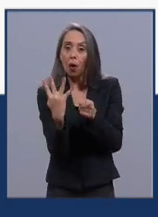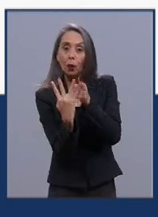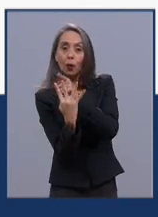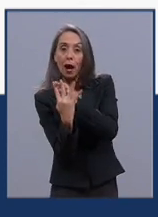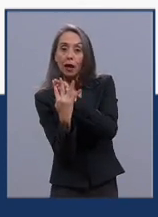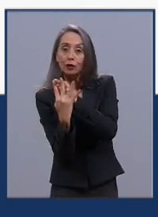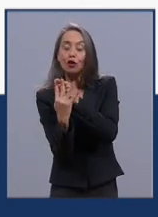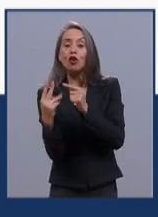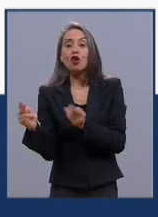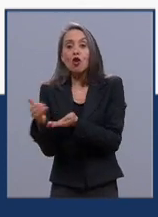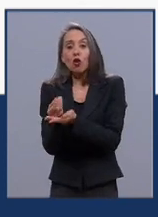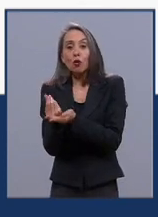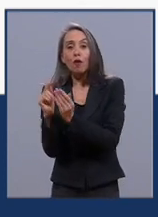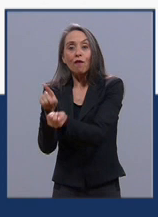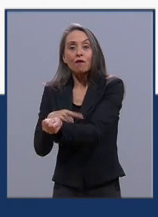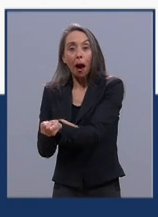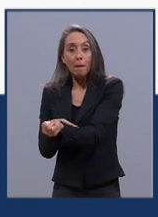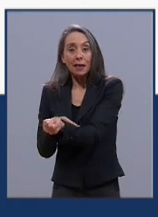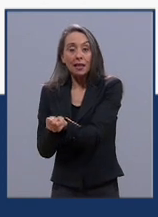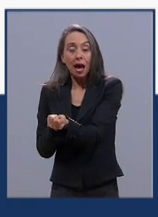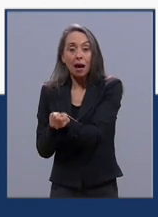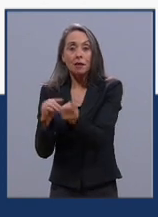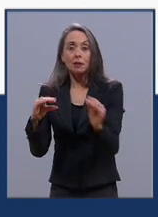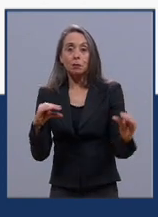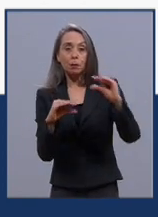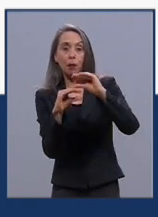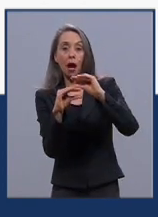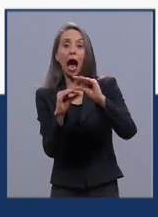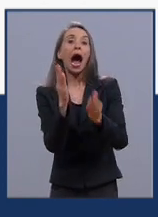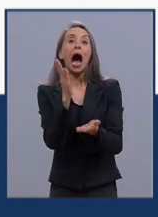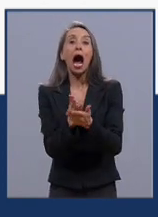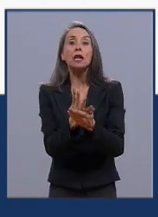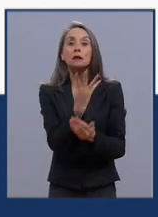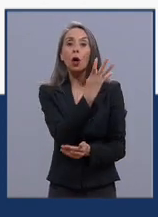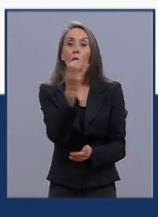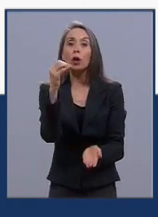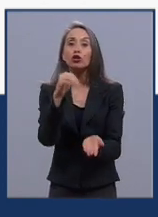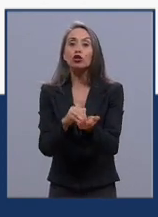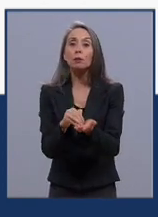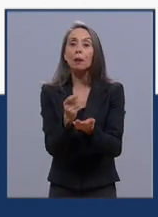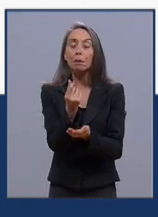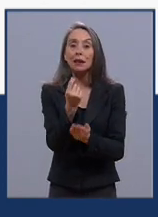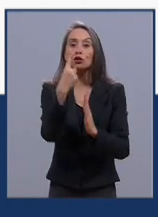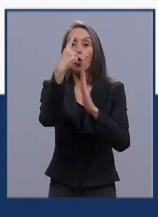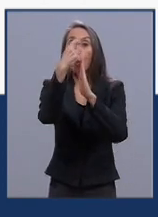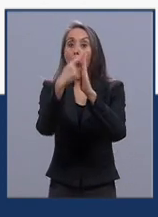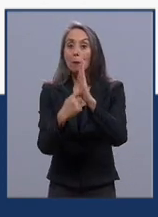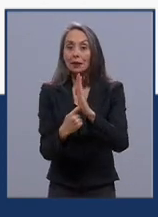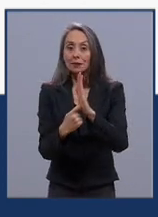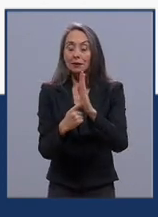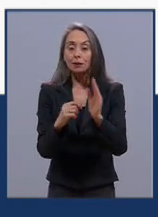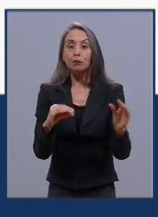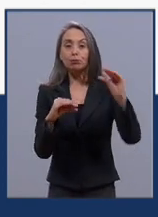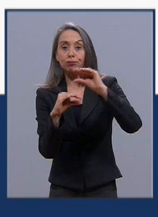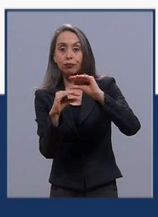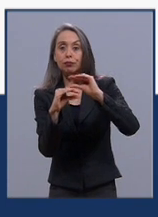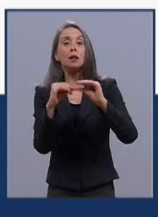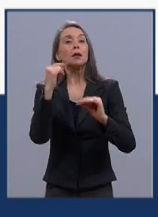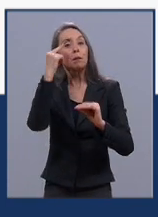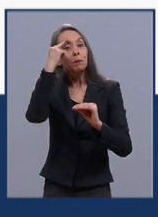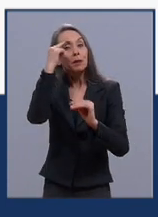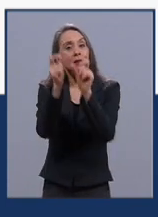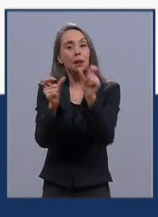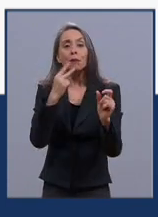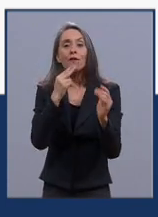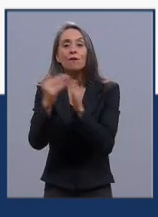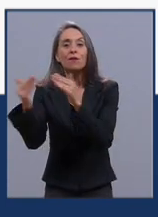complementar los ingresos del grupo familiar hasta en 400 mil pesos mensuales pensando los vecinos